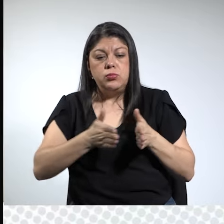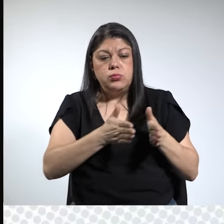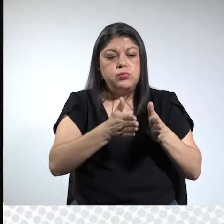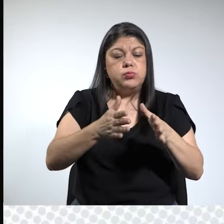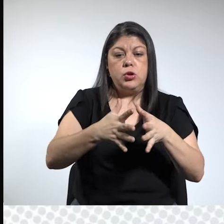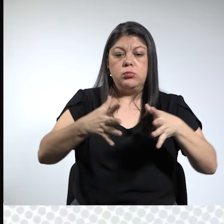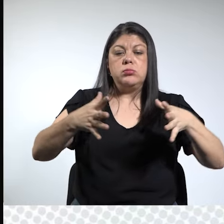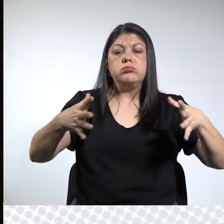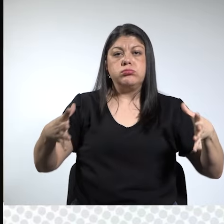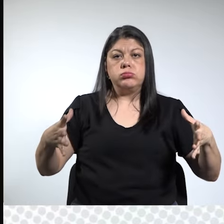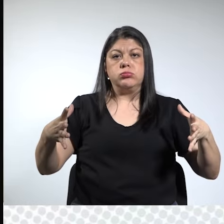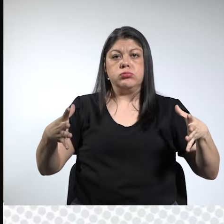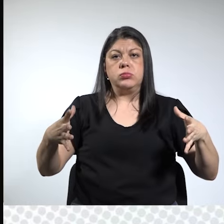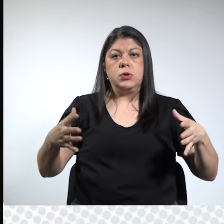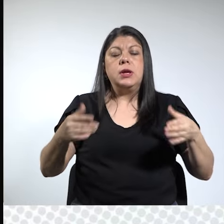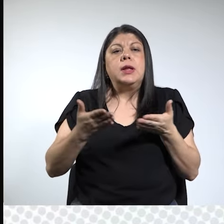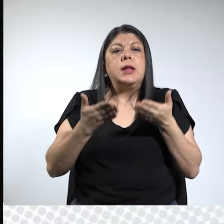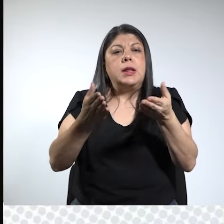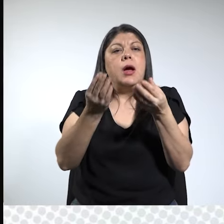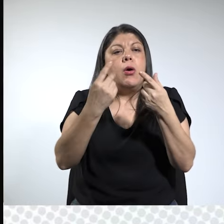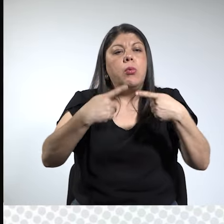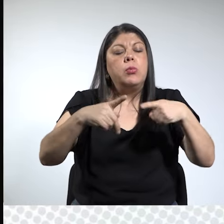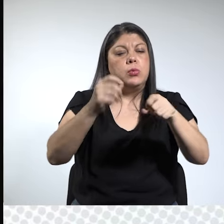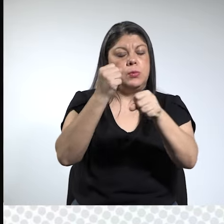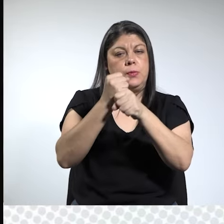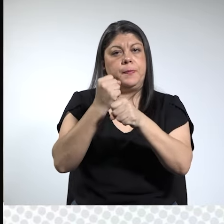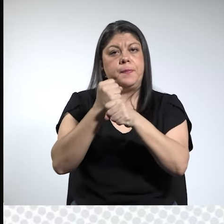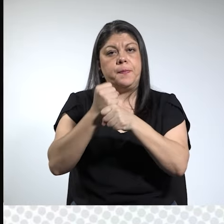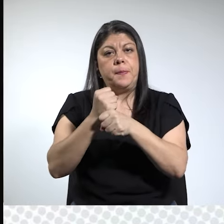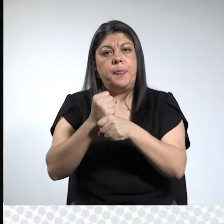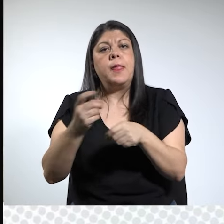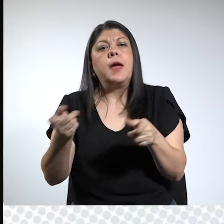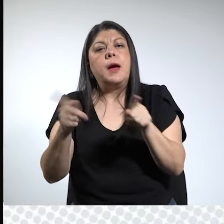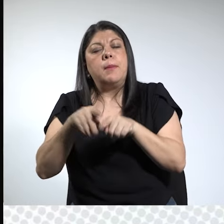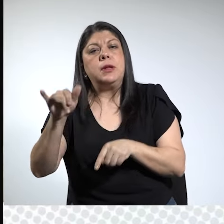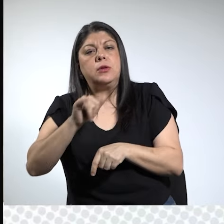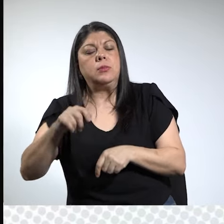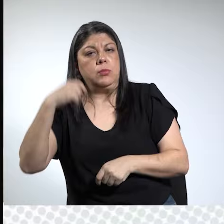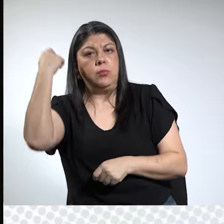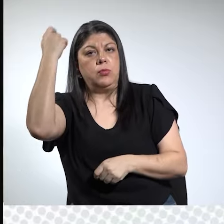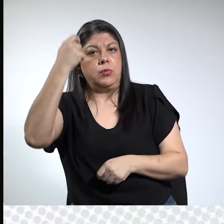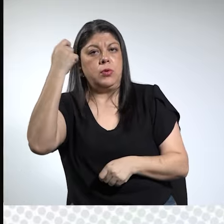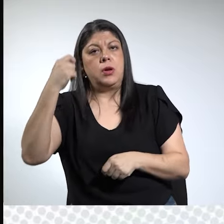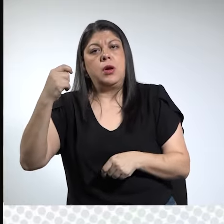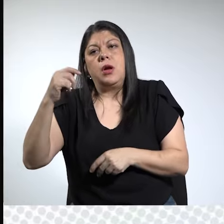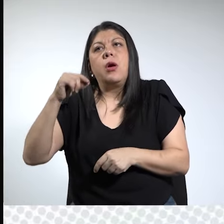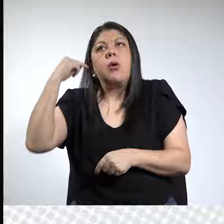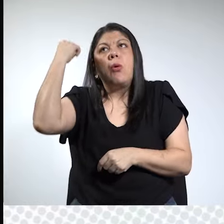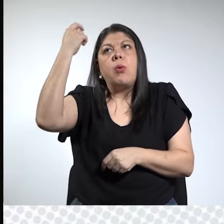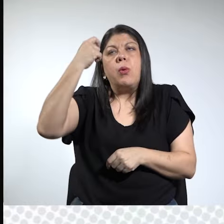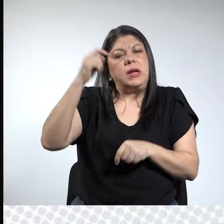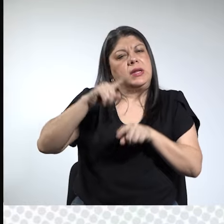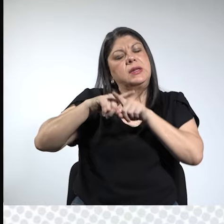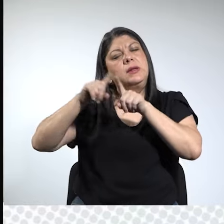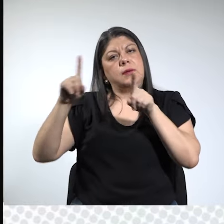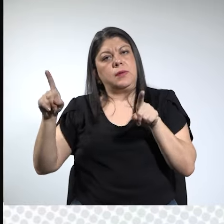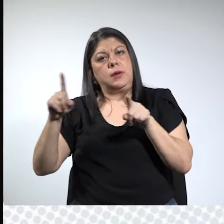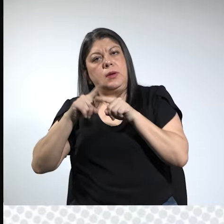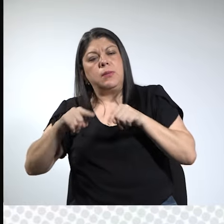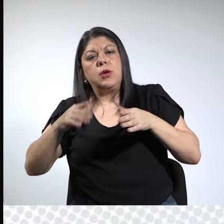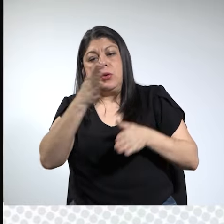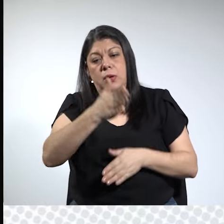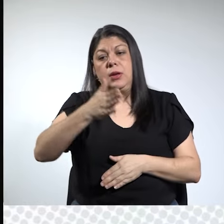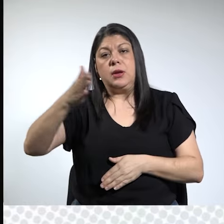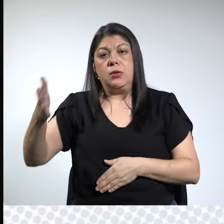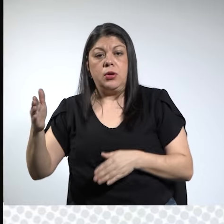todo lo largo y ancho, a usted le genera oportunidades de empleo. Lo mismo pasa con Guanacaste. Ya Guanacaste es una historia un poco diferente, pero la zona